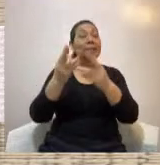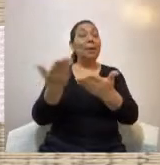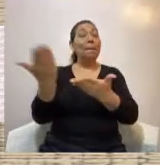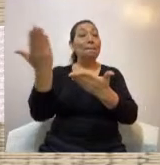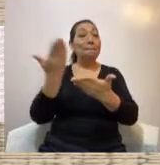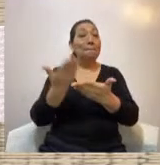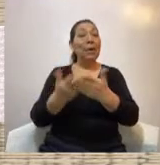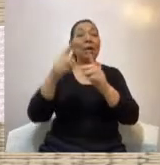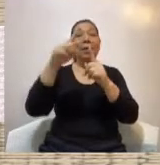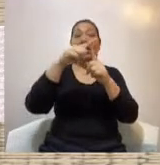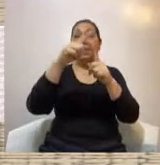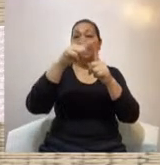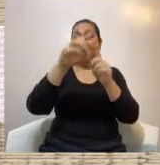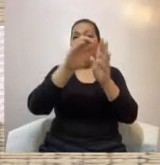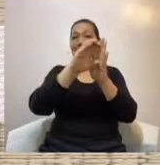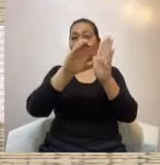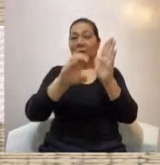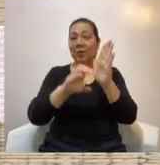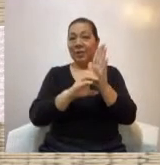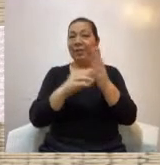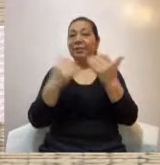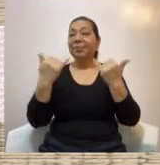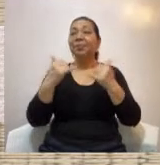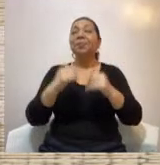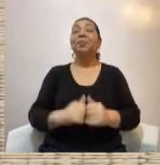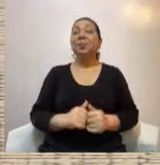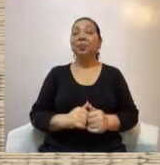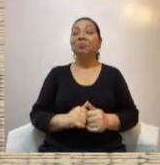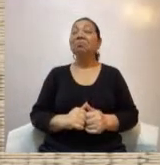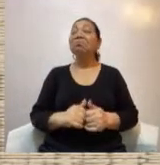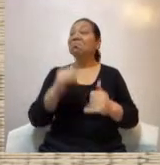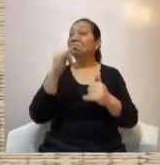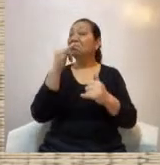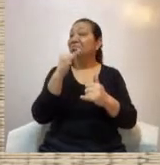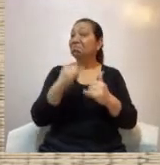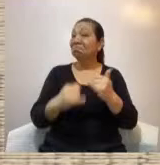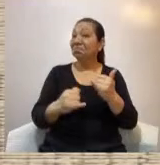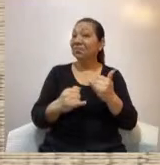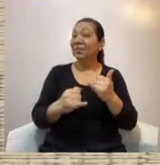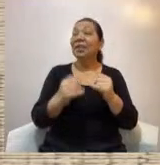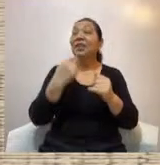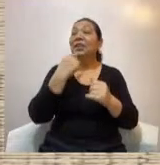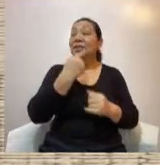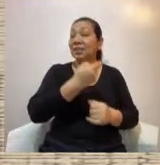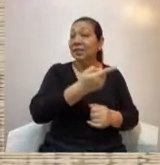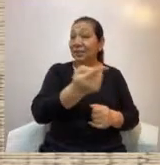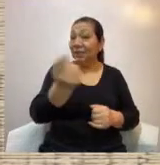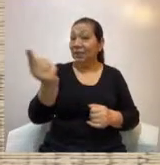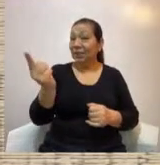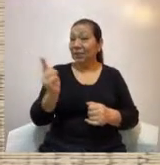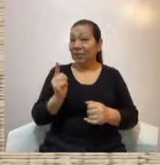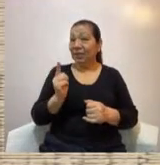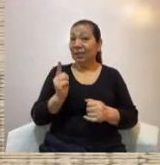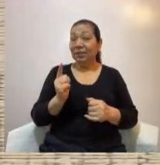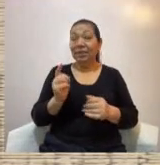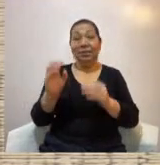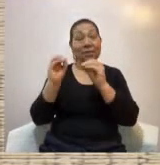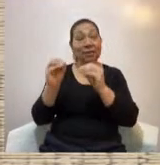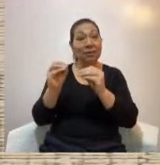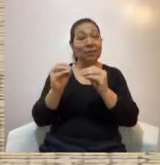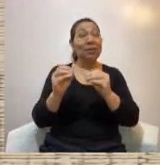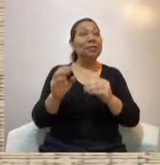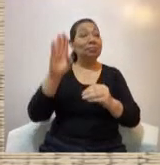interpretaciones realizadas por el Tribunal Constitucional en esta sentencia. Finalmente, exhorta a los centros